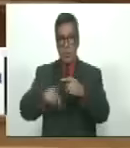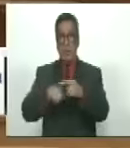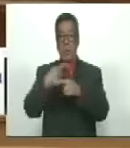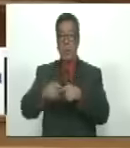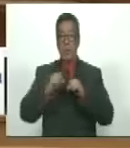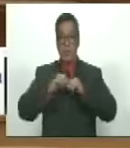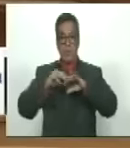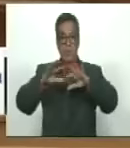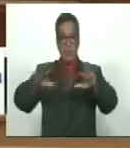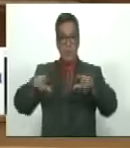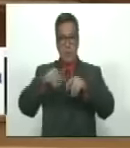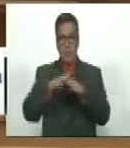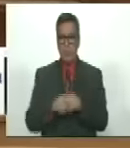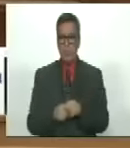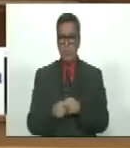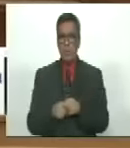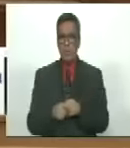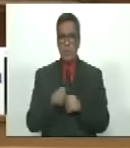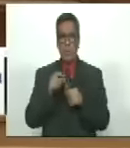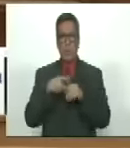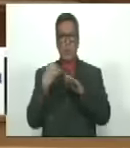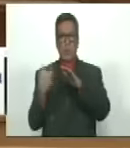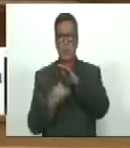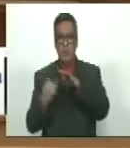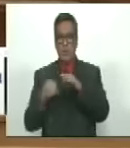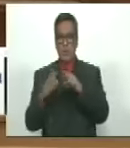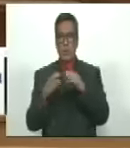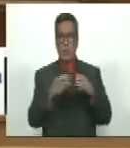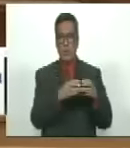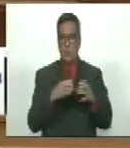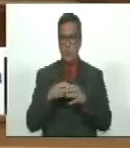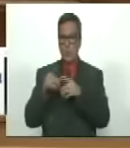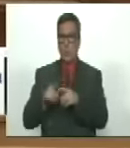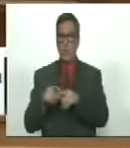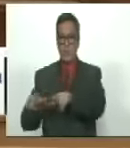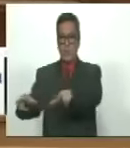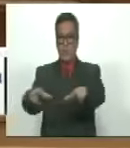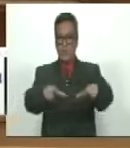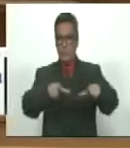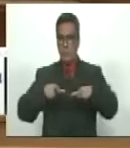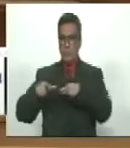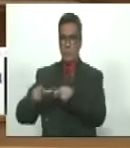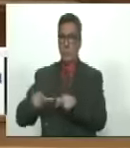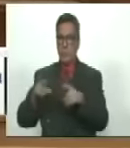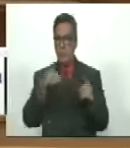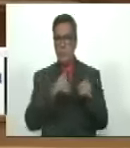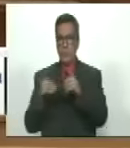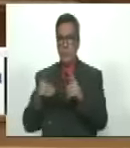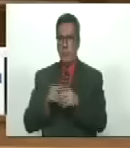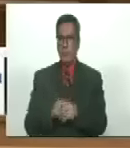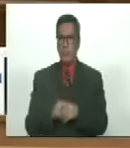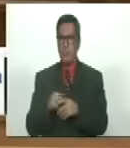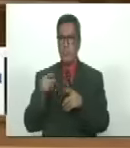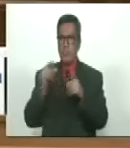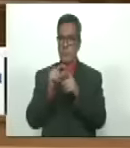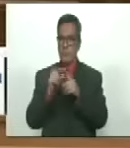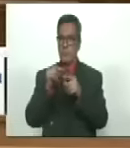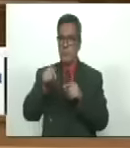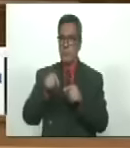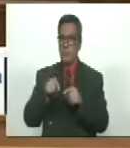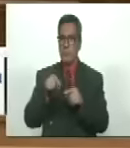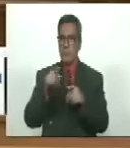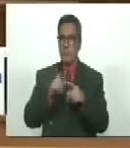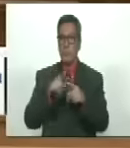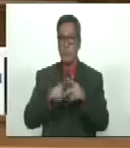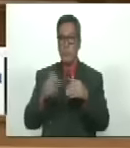se despliega la gente en sus instituciones, en sus organizaciones, en los territorios, al debate. Dejo el derecho de palabra y con este